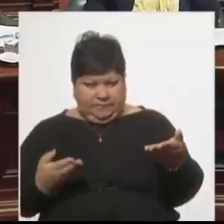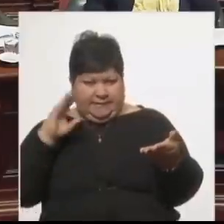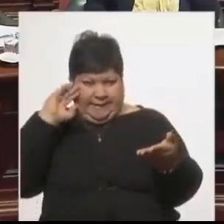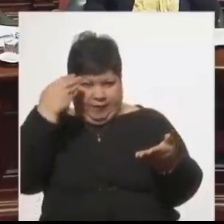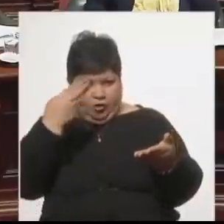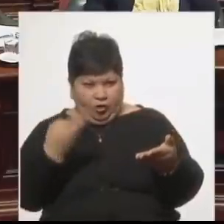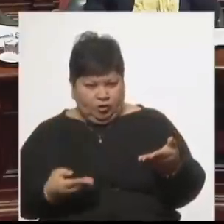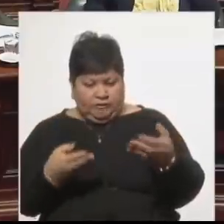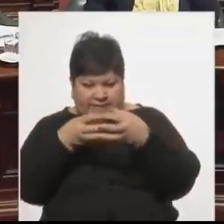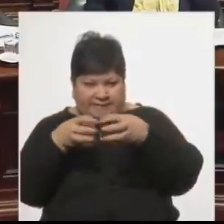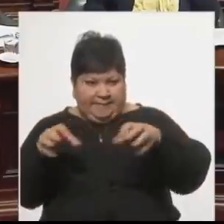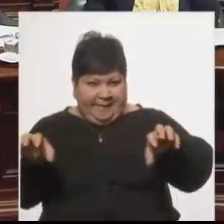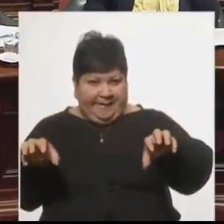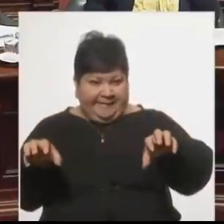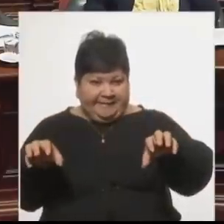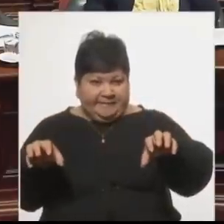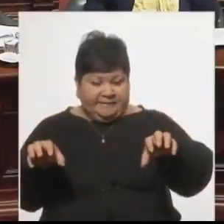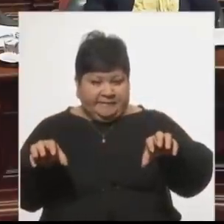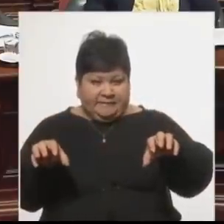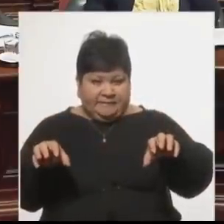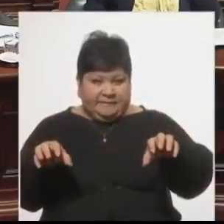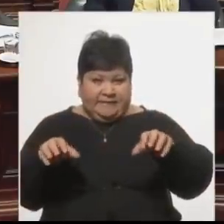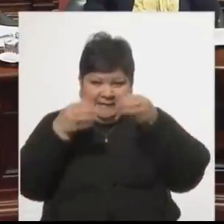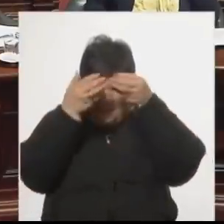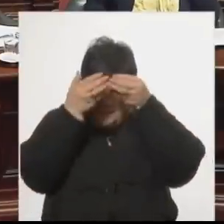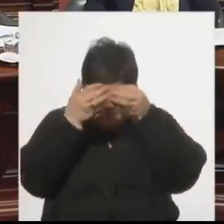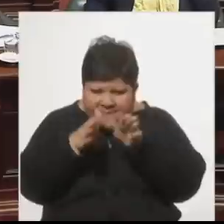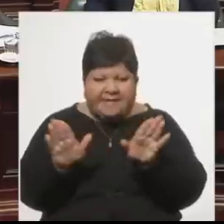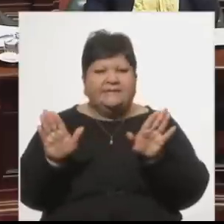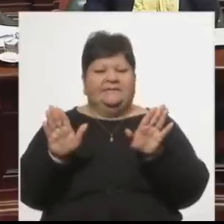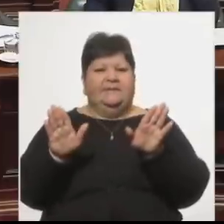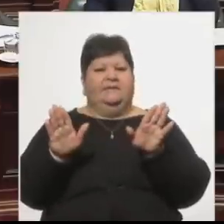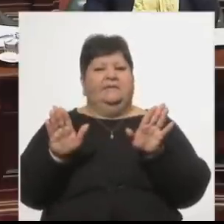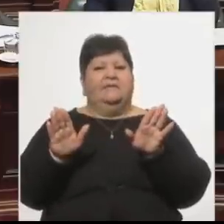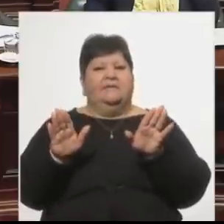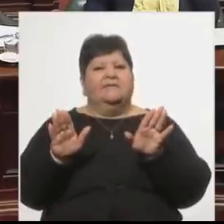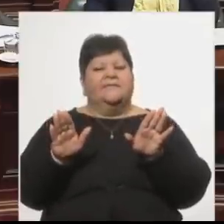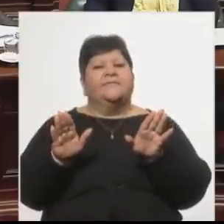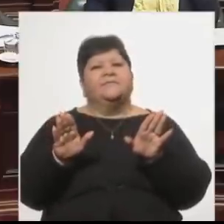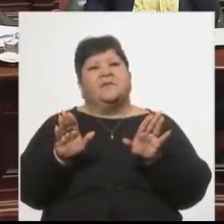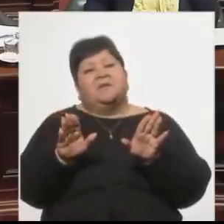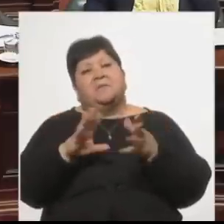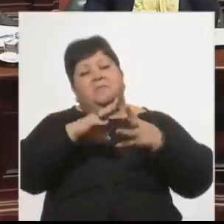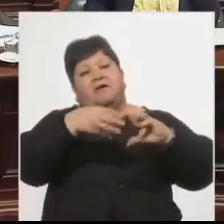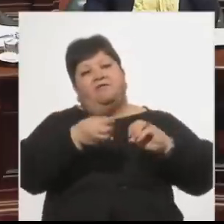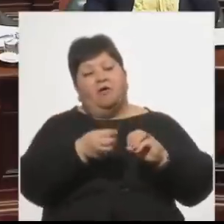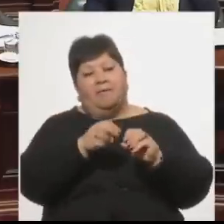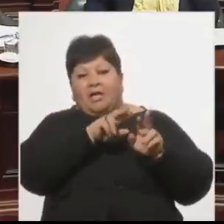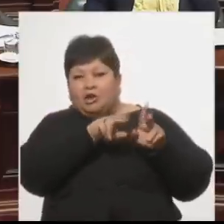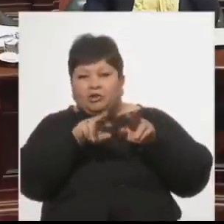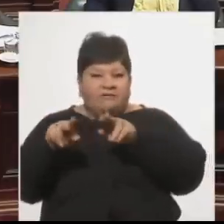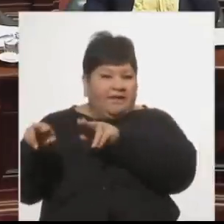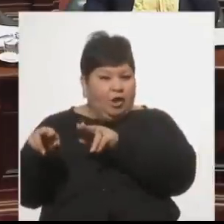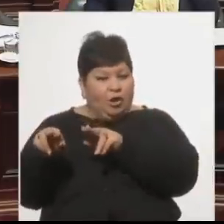En sus inicios, mirado desde algún ángulo más liberal, el nuestro, más conservador en el sentido